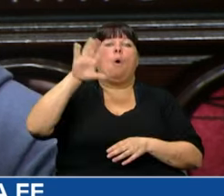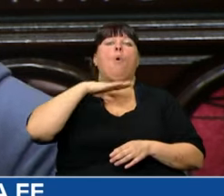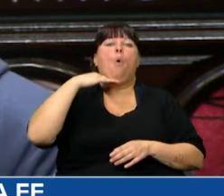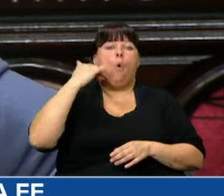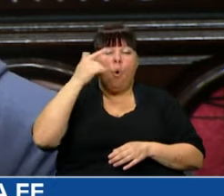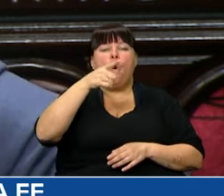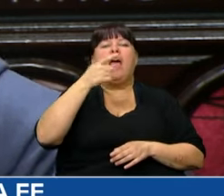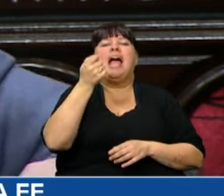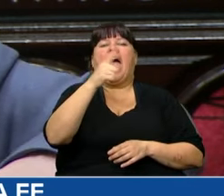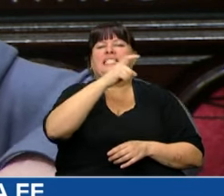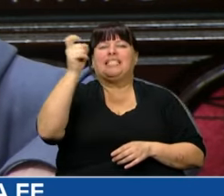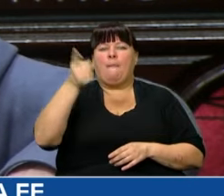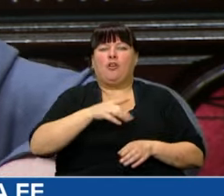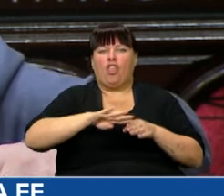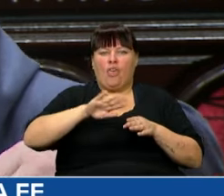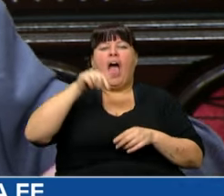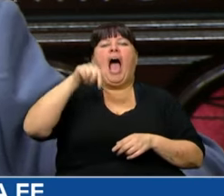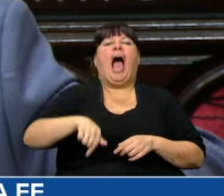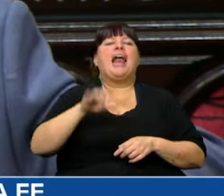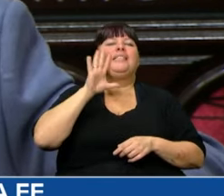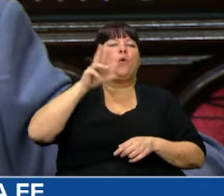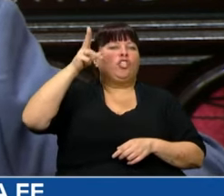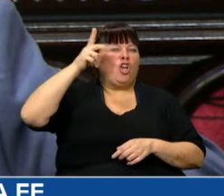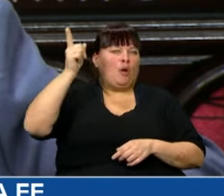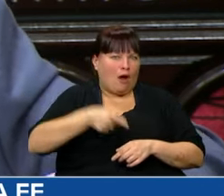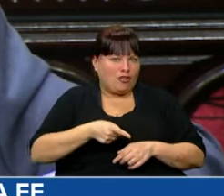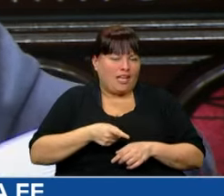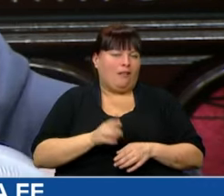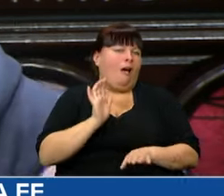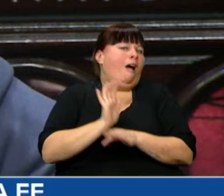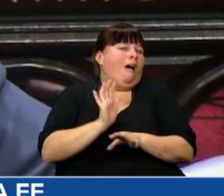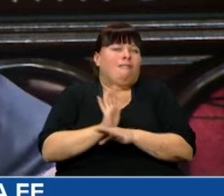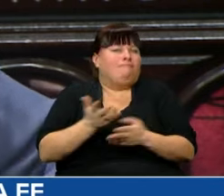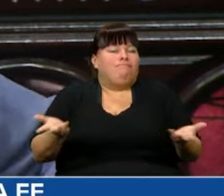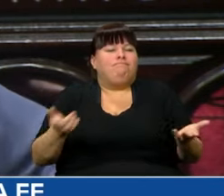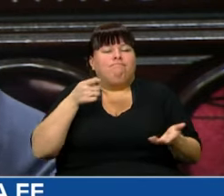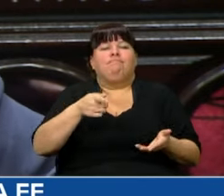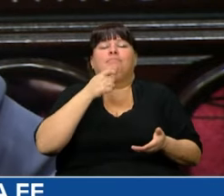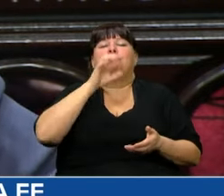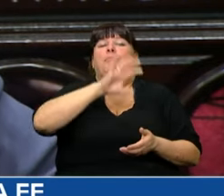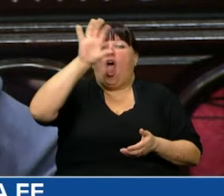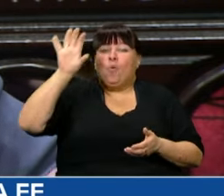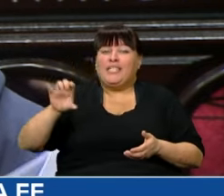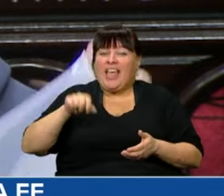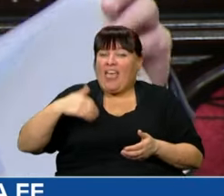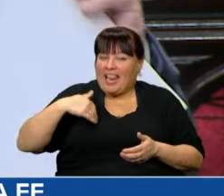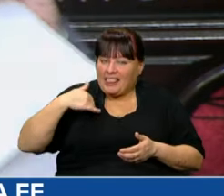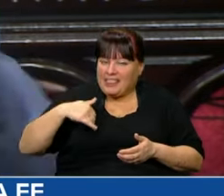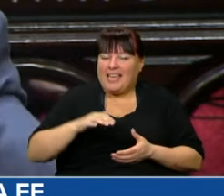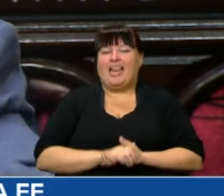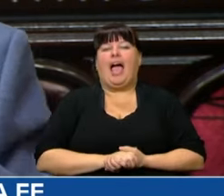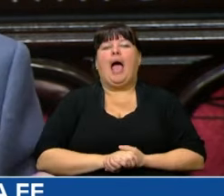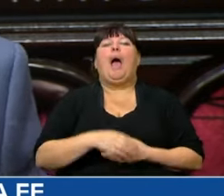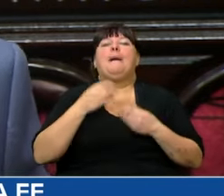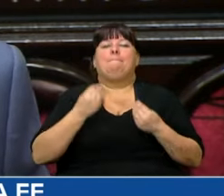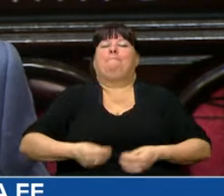Jujuy era de casi el 100%, ahora del 58%. O sea, a las provincias argentinas,